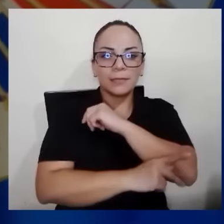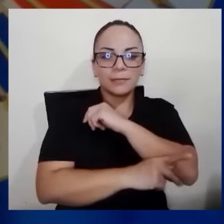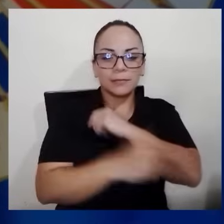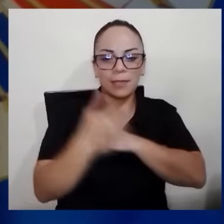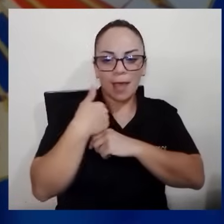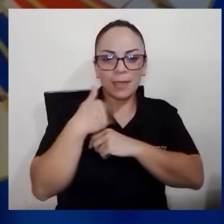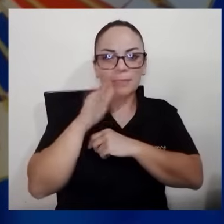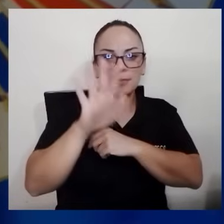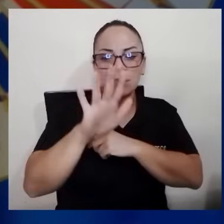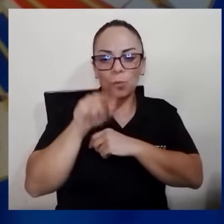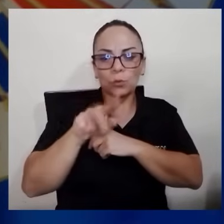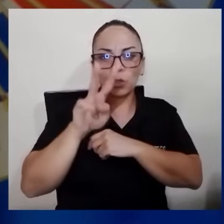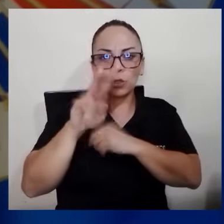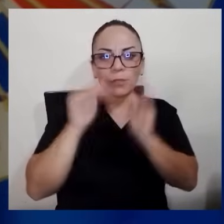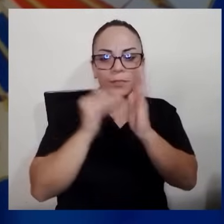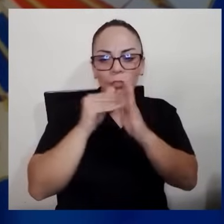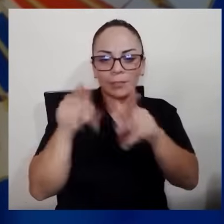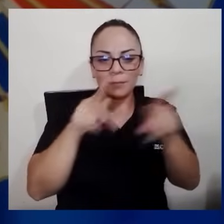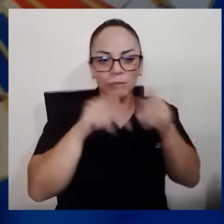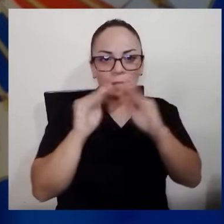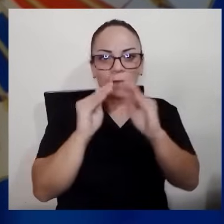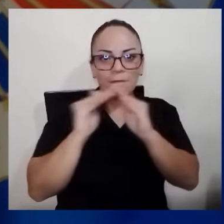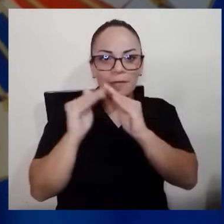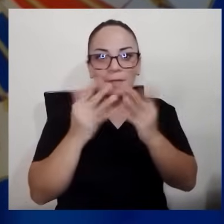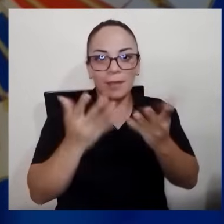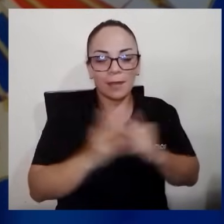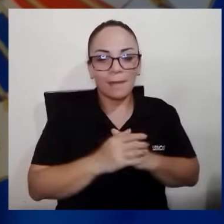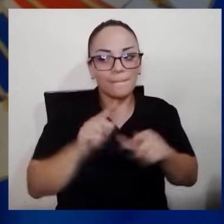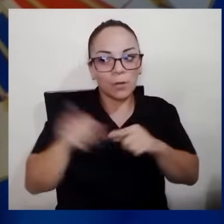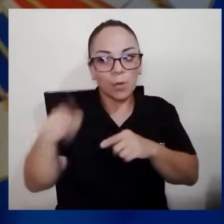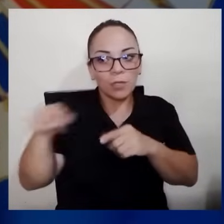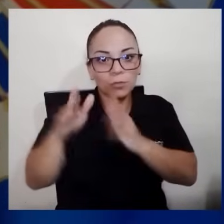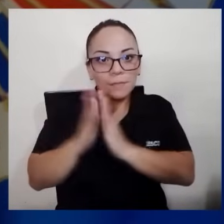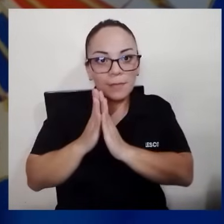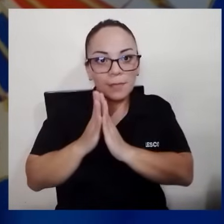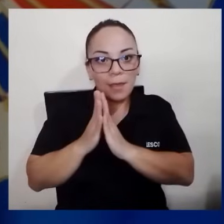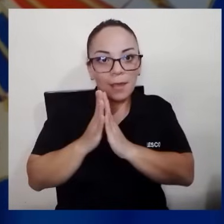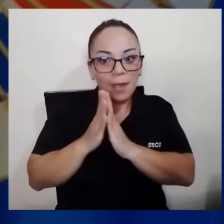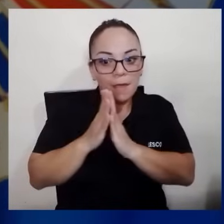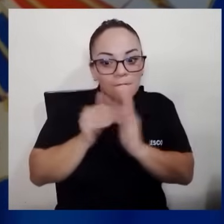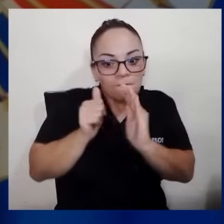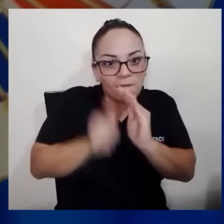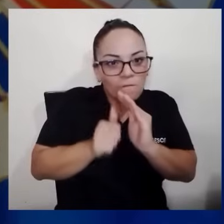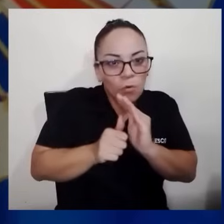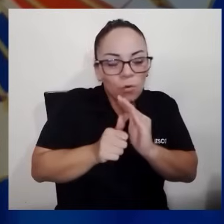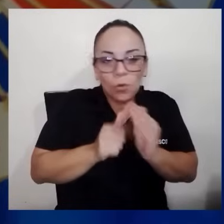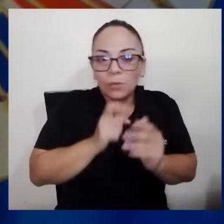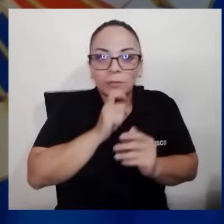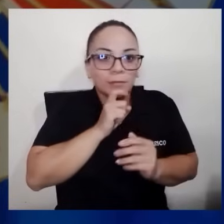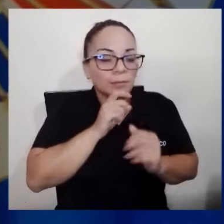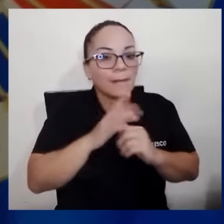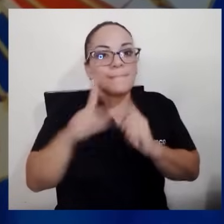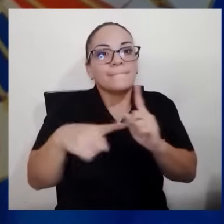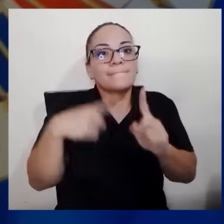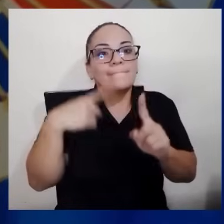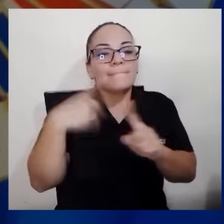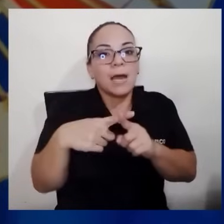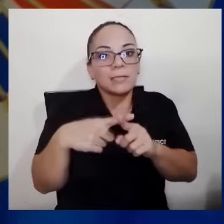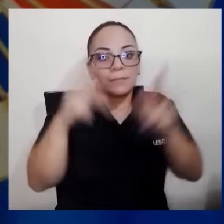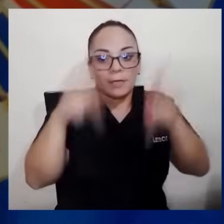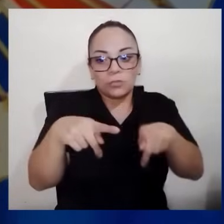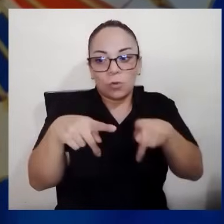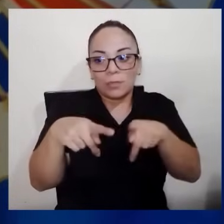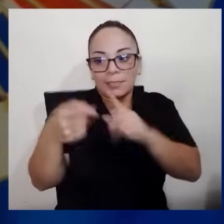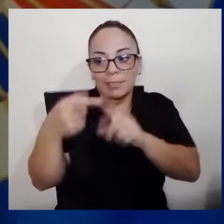habitantes y esto es de Refugio además de la inmigración ilegal Además